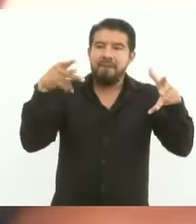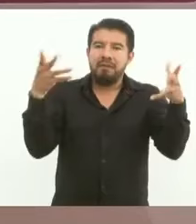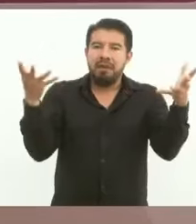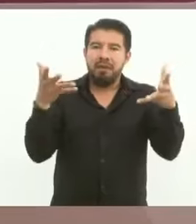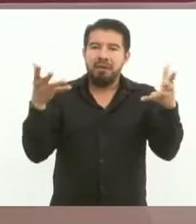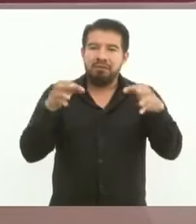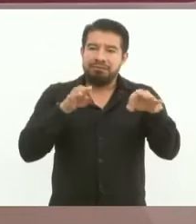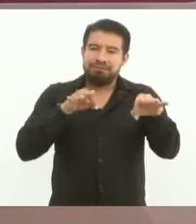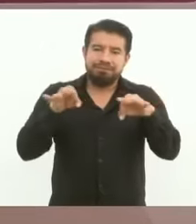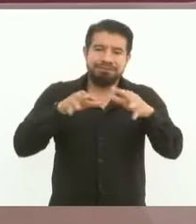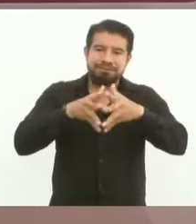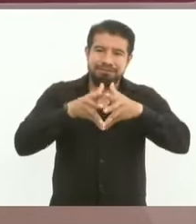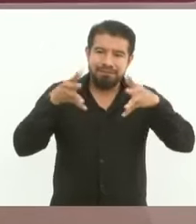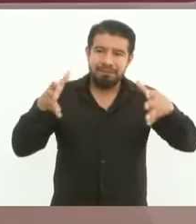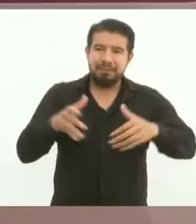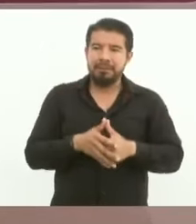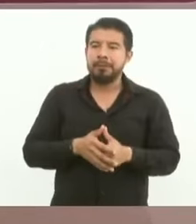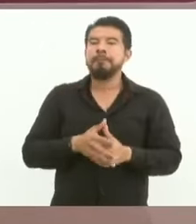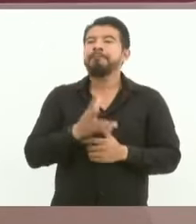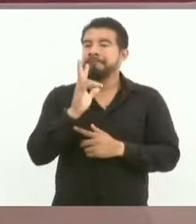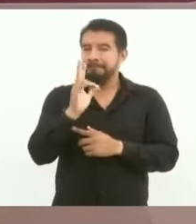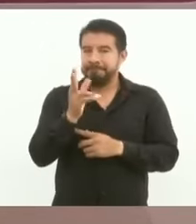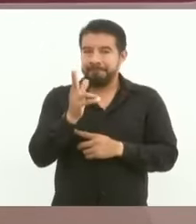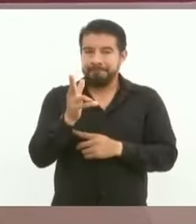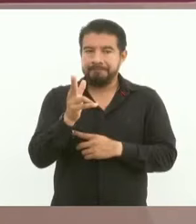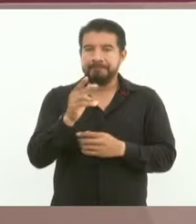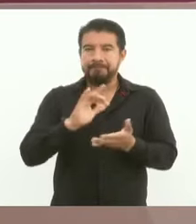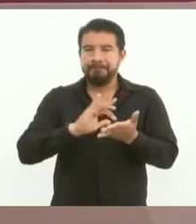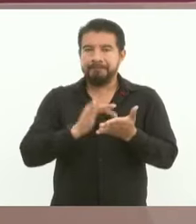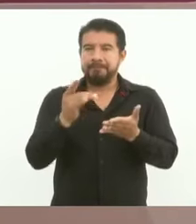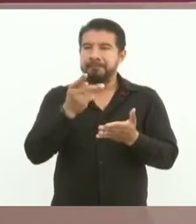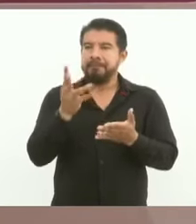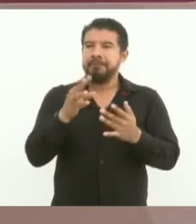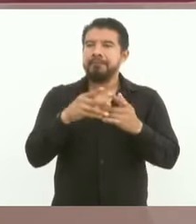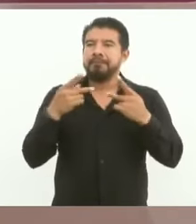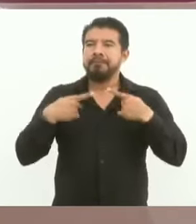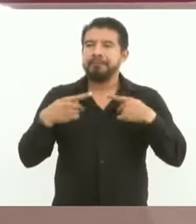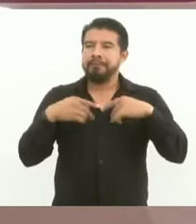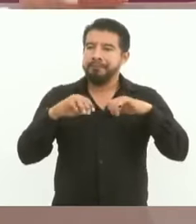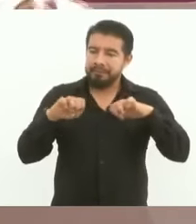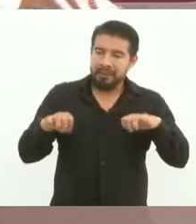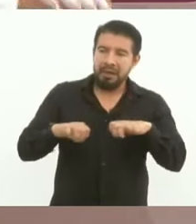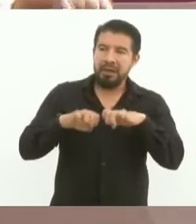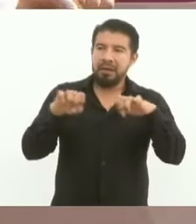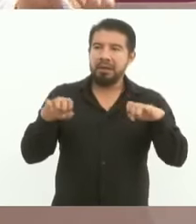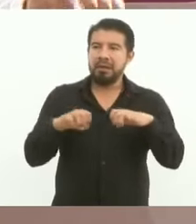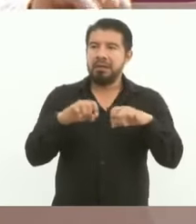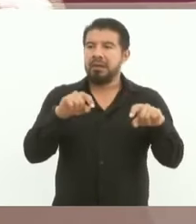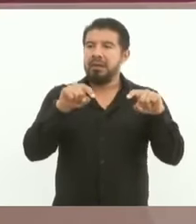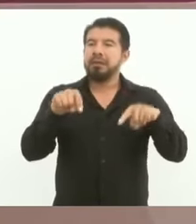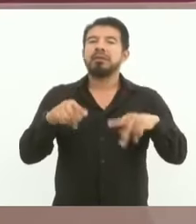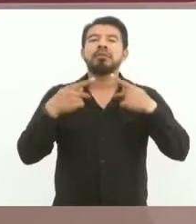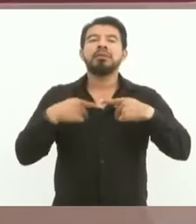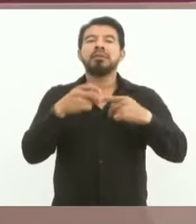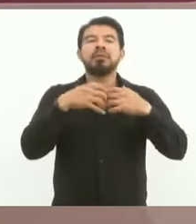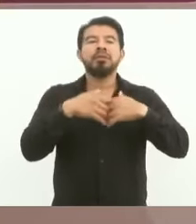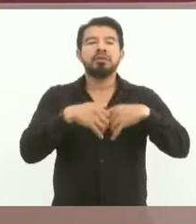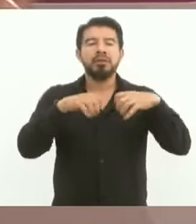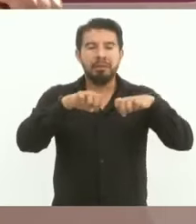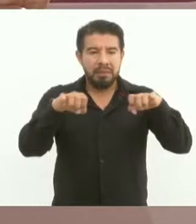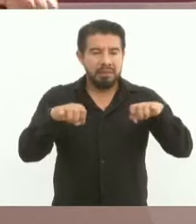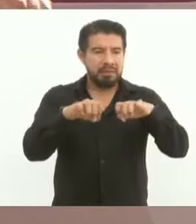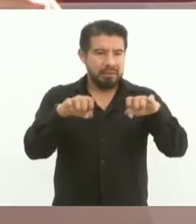Y también, desde luego, agradecer a las empresas. Están aquí los